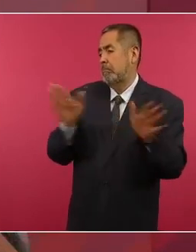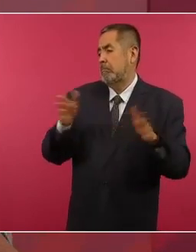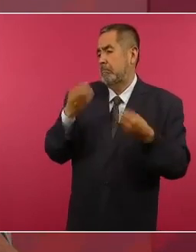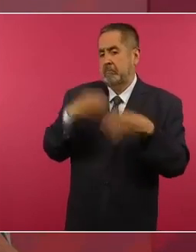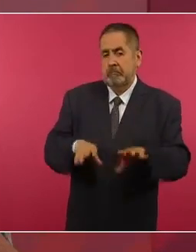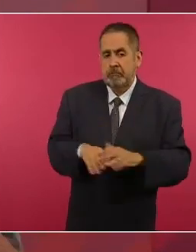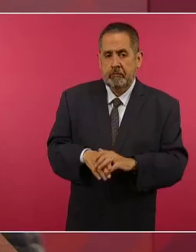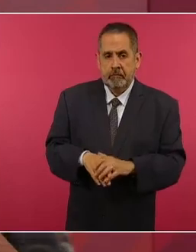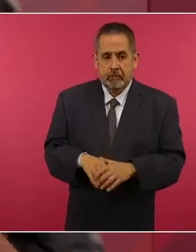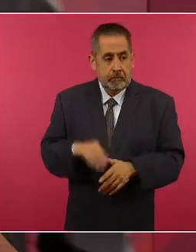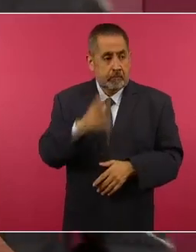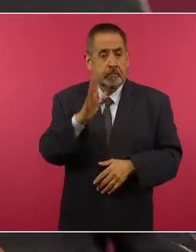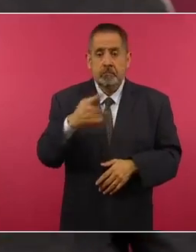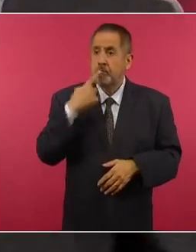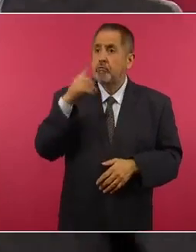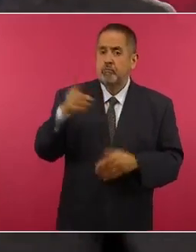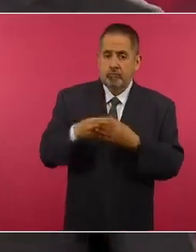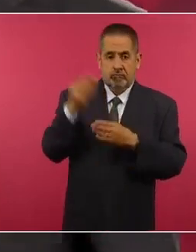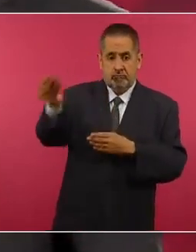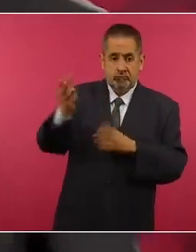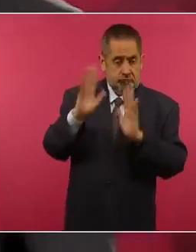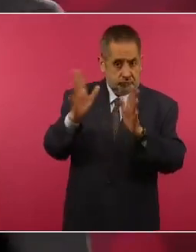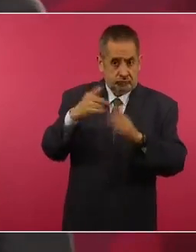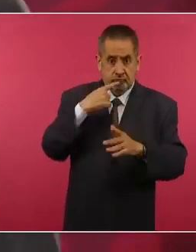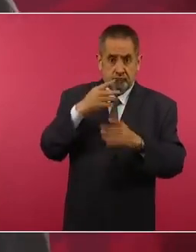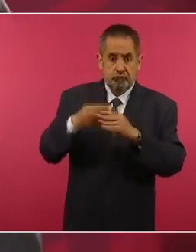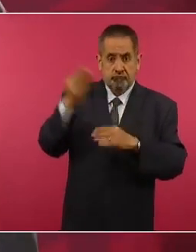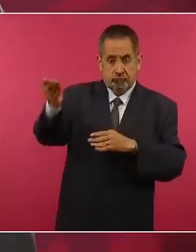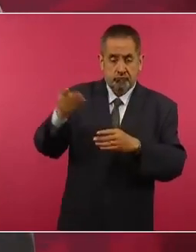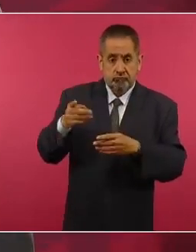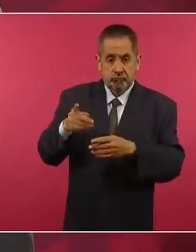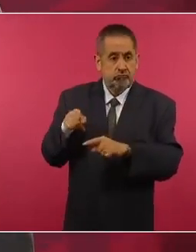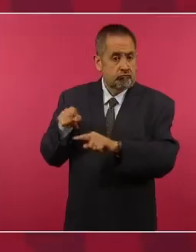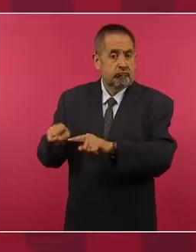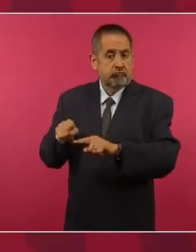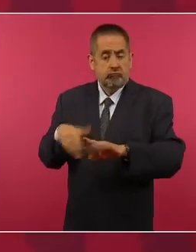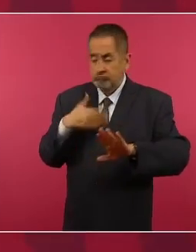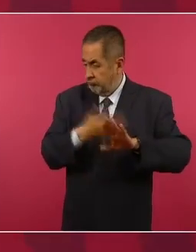Ya se presentó una denuncia formal en contra de él,